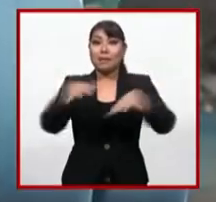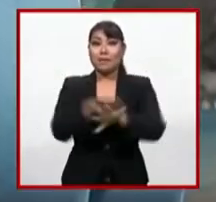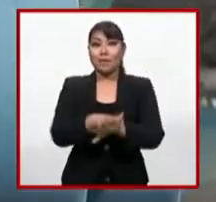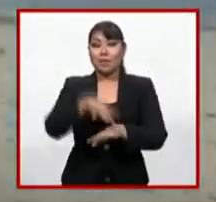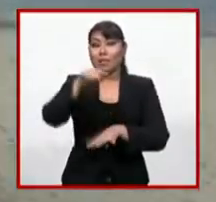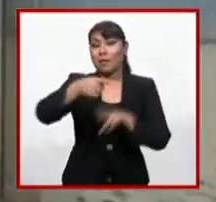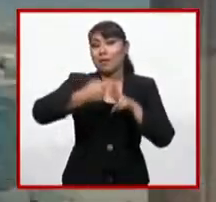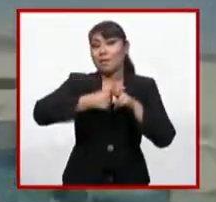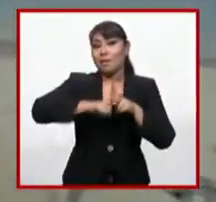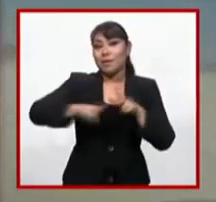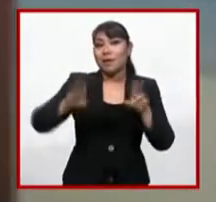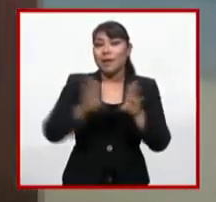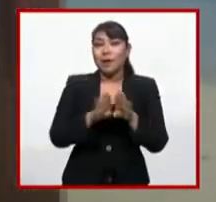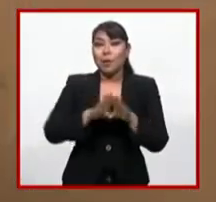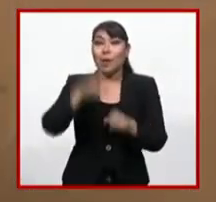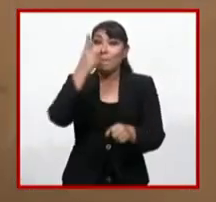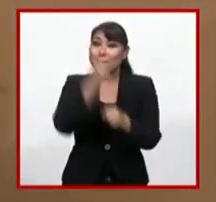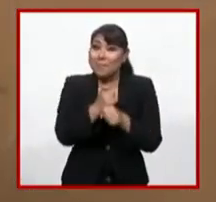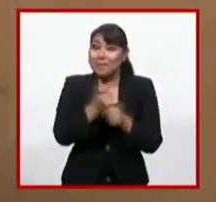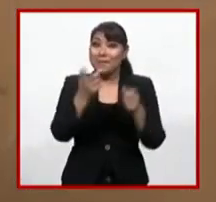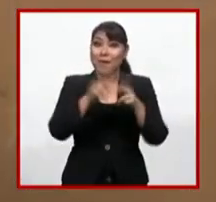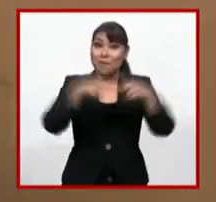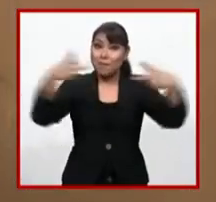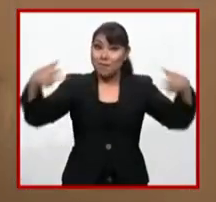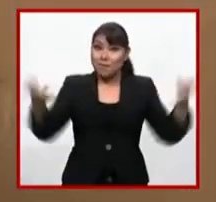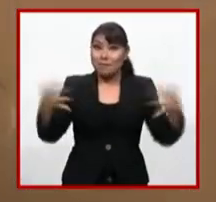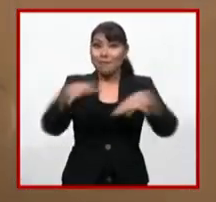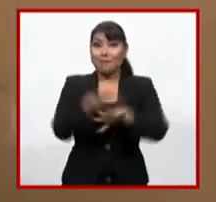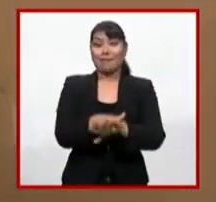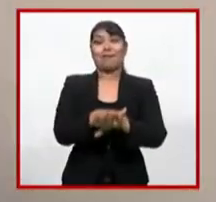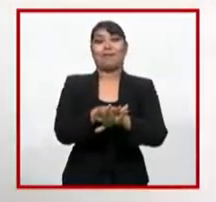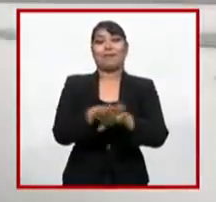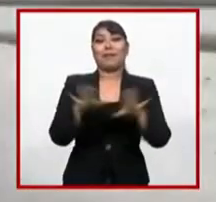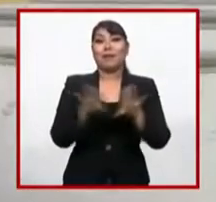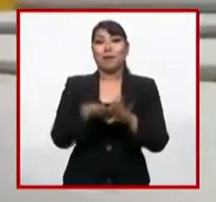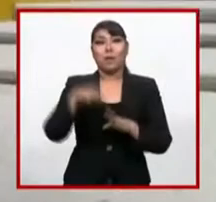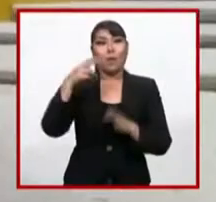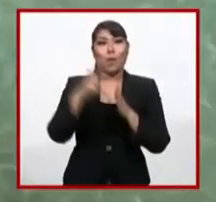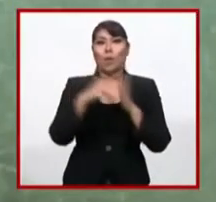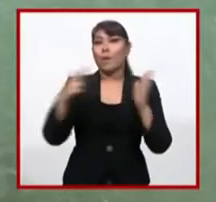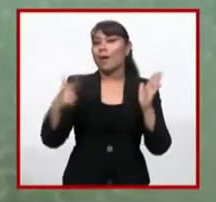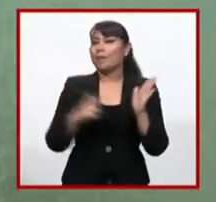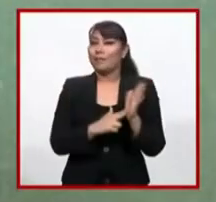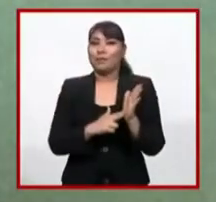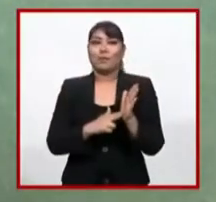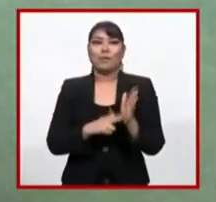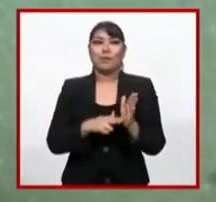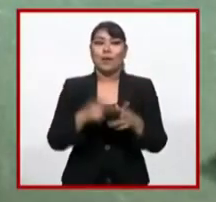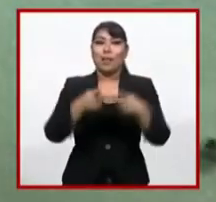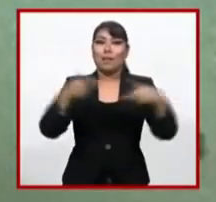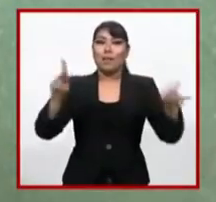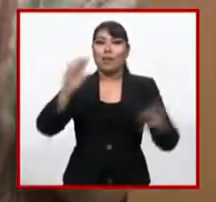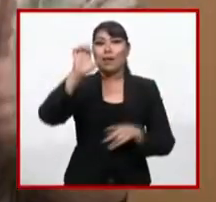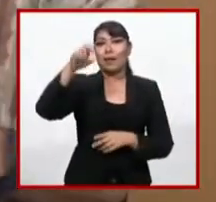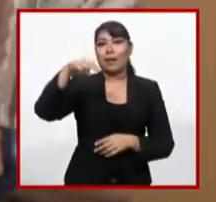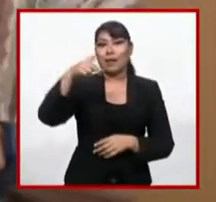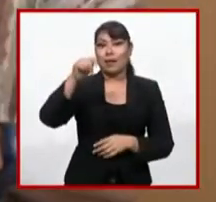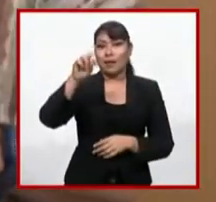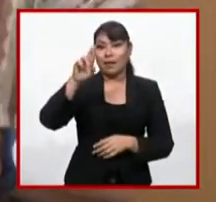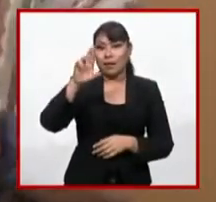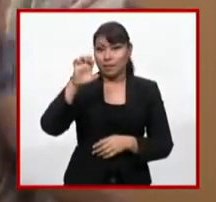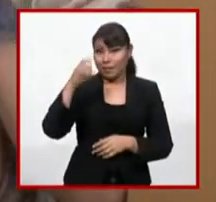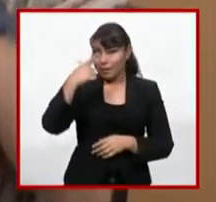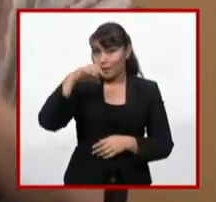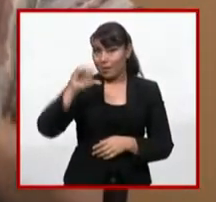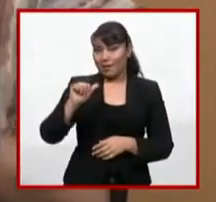este año, inauguramos la primera playa incluyente en el estado, en nuestro bello Huatulco, en la playa La Entrega. Al construir